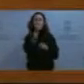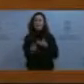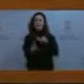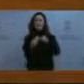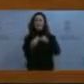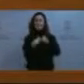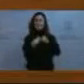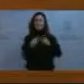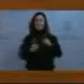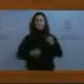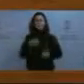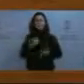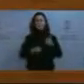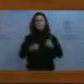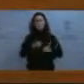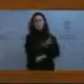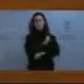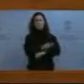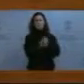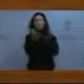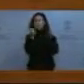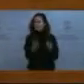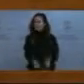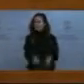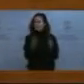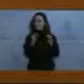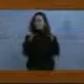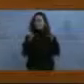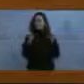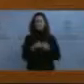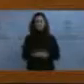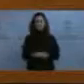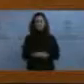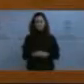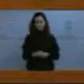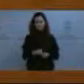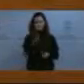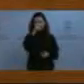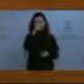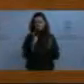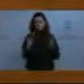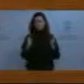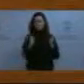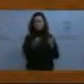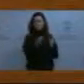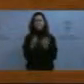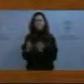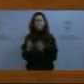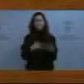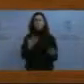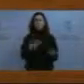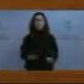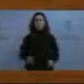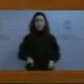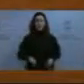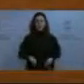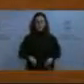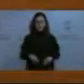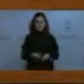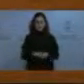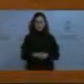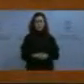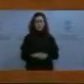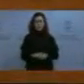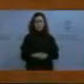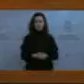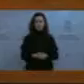en competiciones deportivas y todas las competiciones deportivas de niños que había en la región. Era, en los años 70, pues usted podía ser aceptable, yo no le digo a usted que no. Y